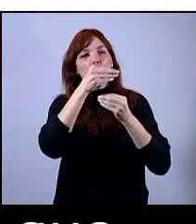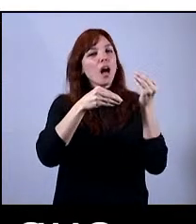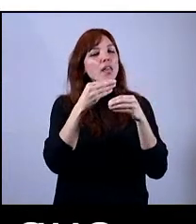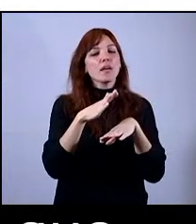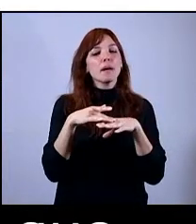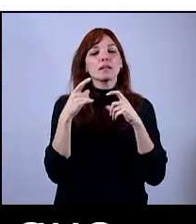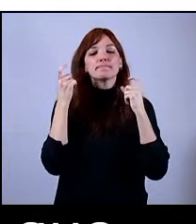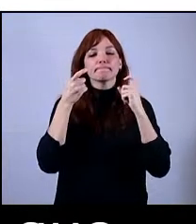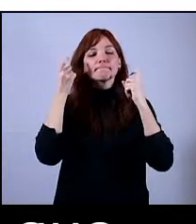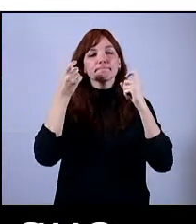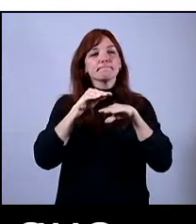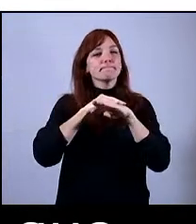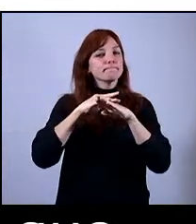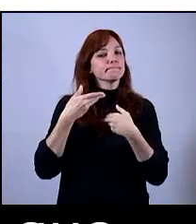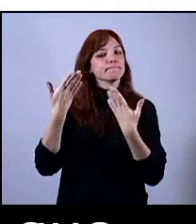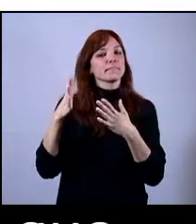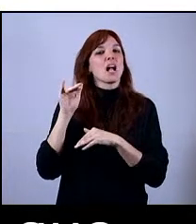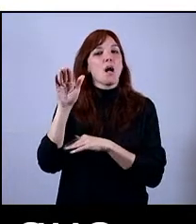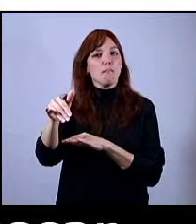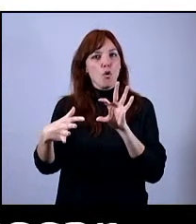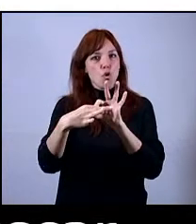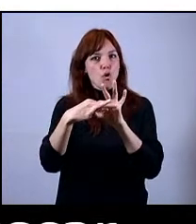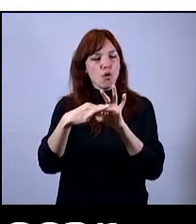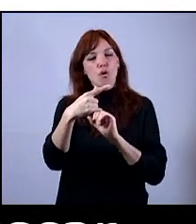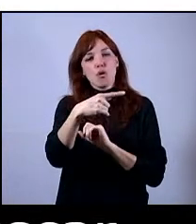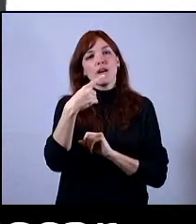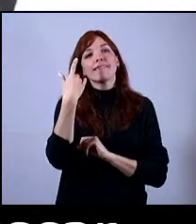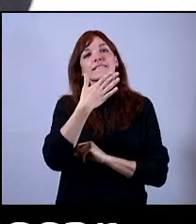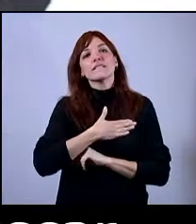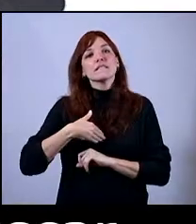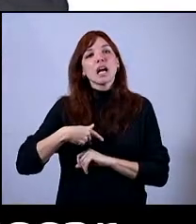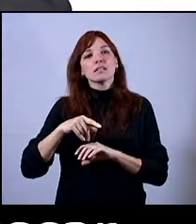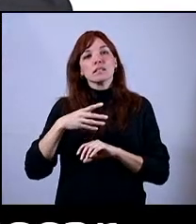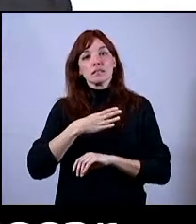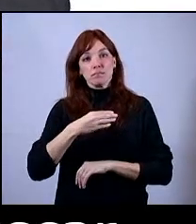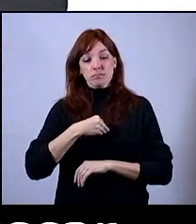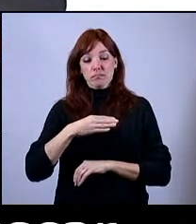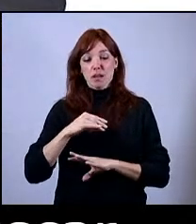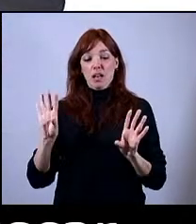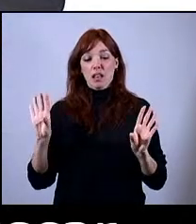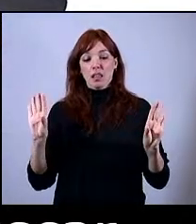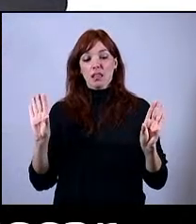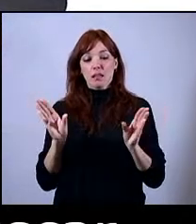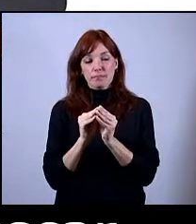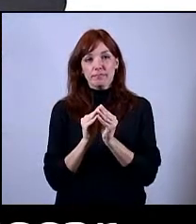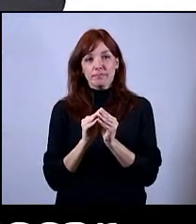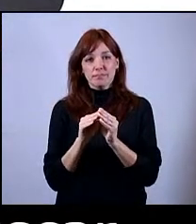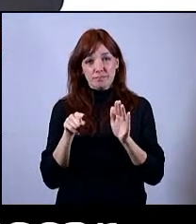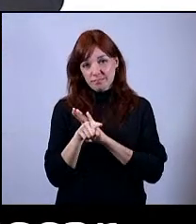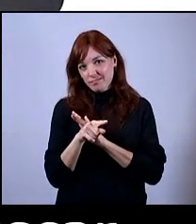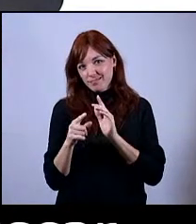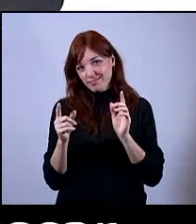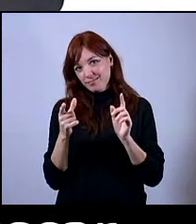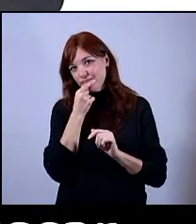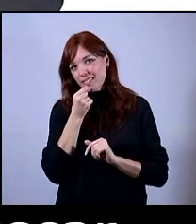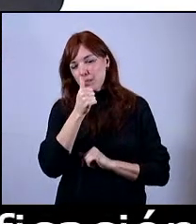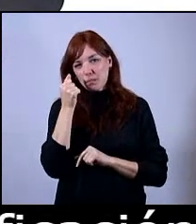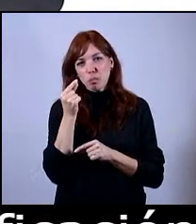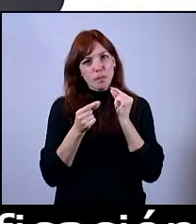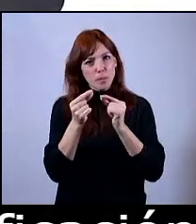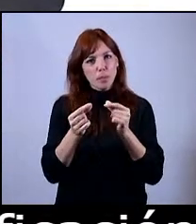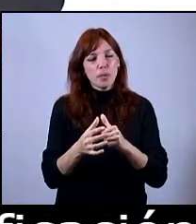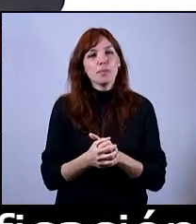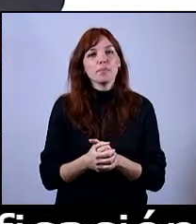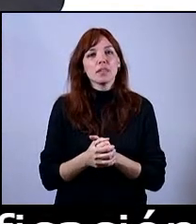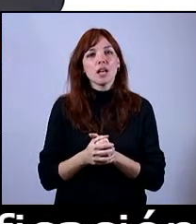buscar soluciones a los problemas del campo estaría esa simplificación administrativa que se irá implantando poco a poco, el grupo de trabajo